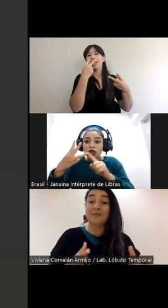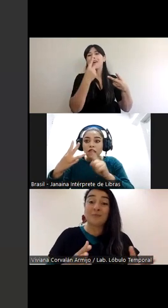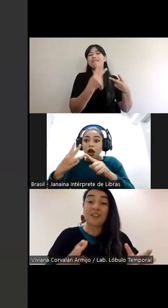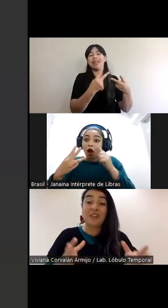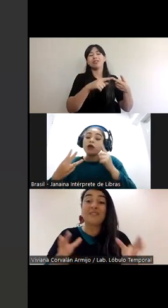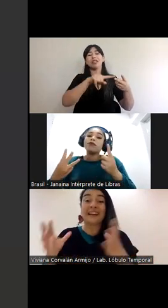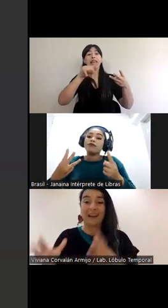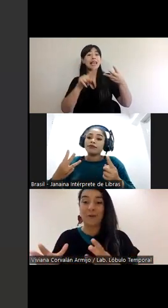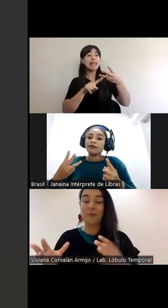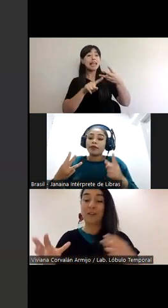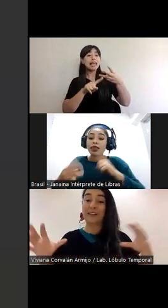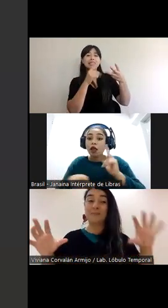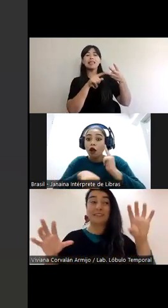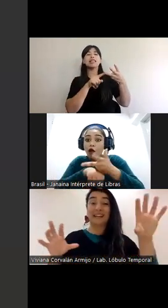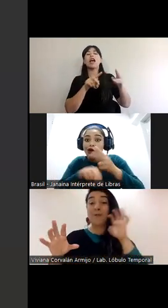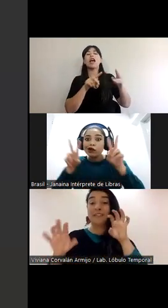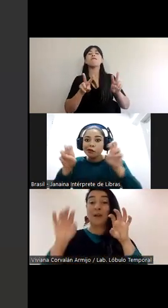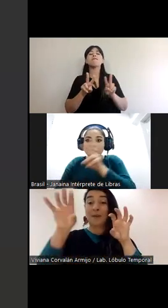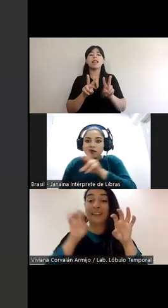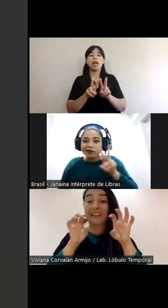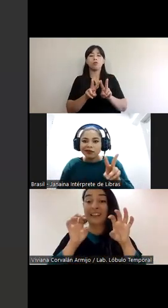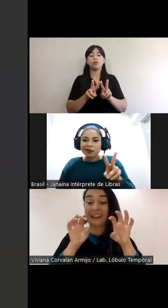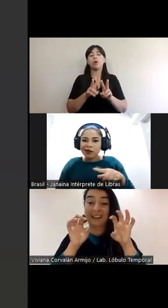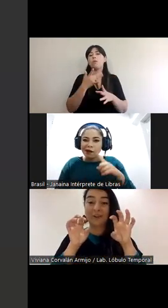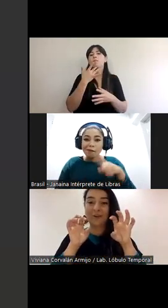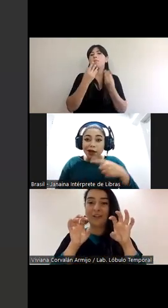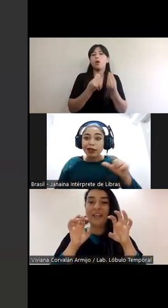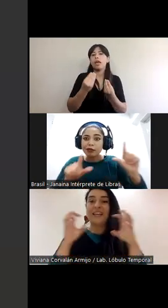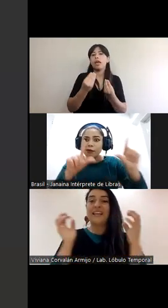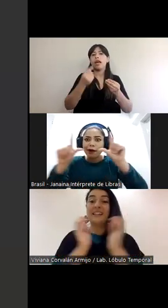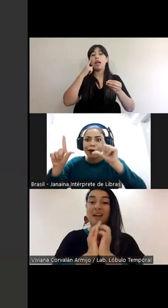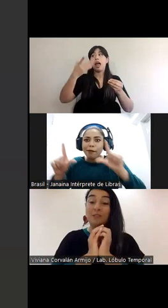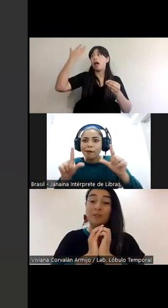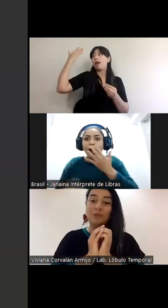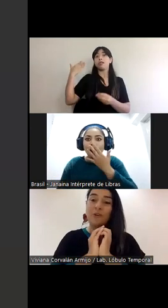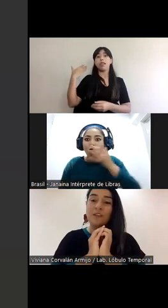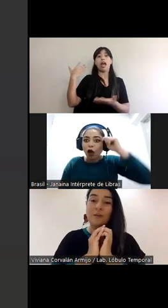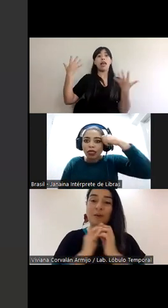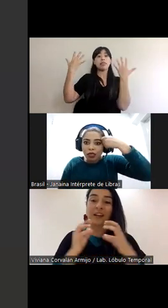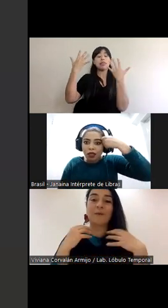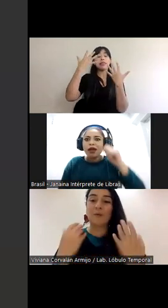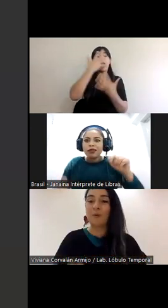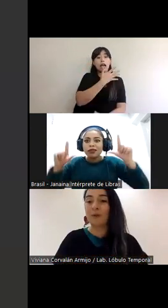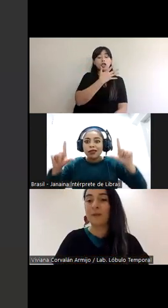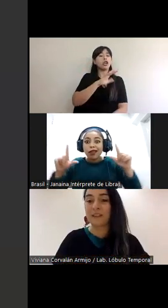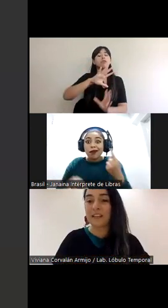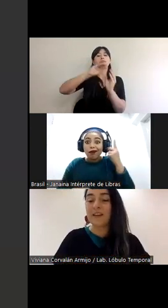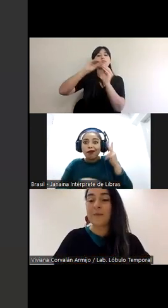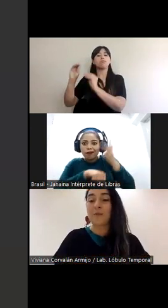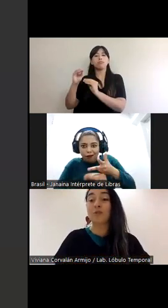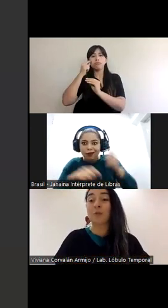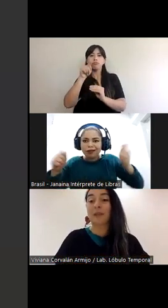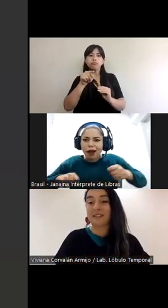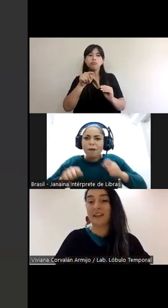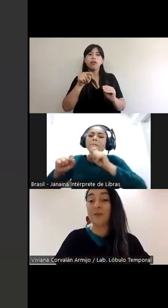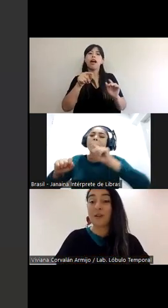es un video de vernáculo, porque sacamos las partes que están en negro y las dejamos en un solo video para que también lo podamos compartir